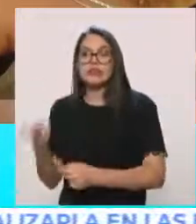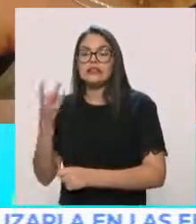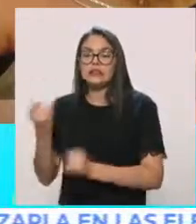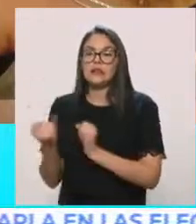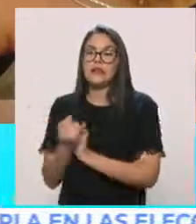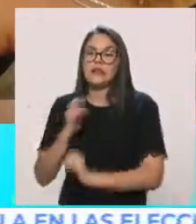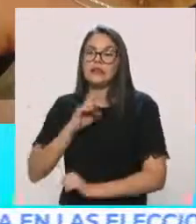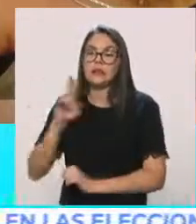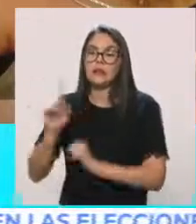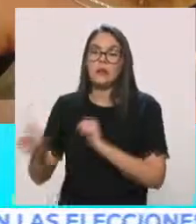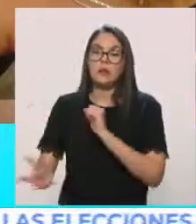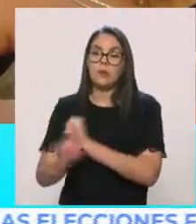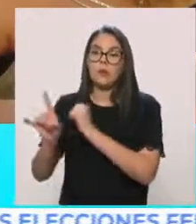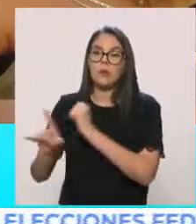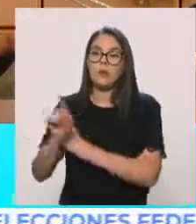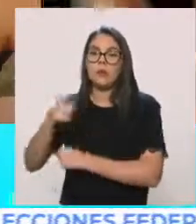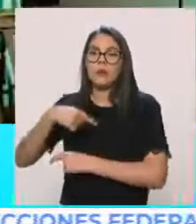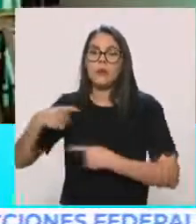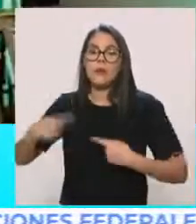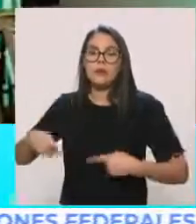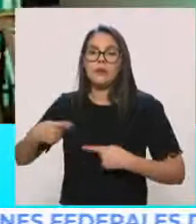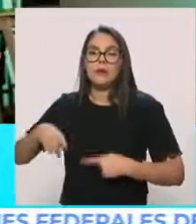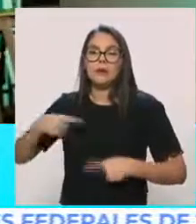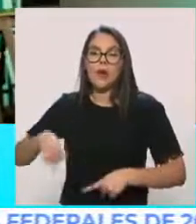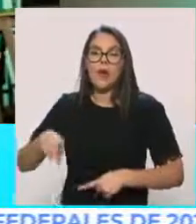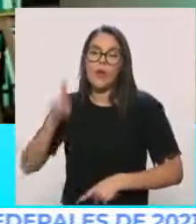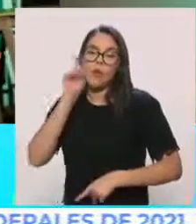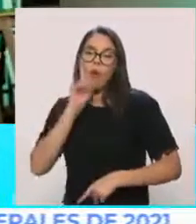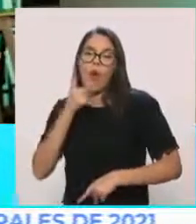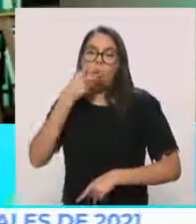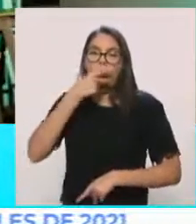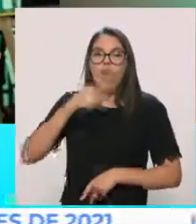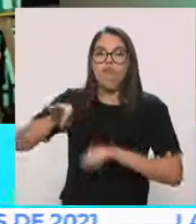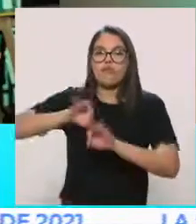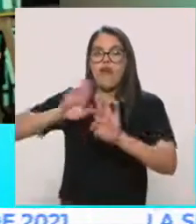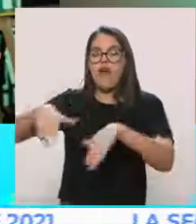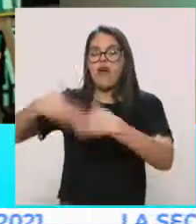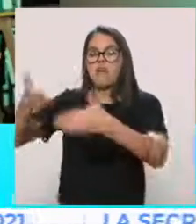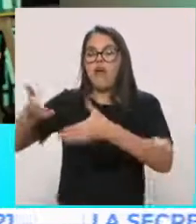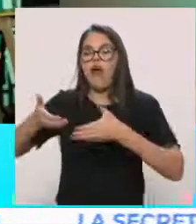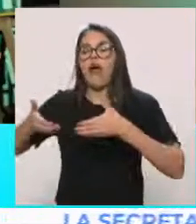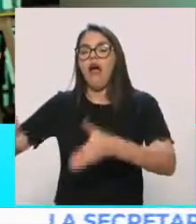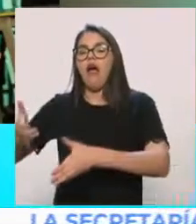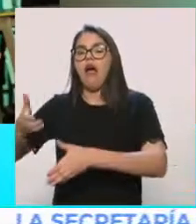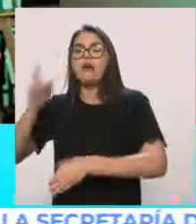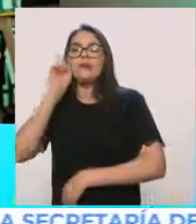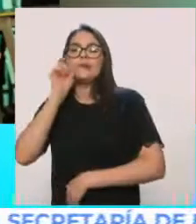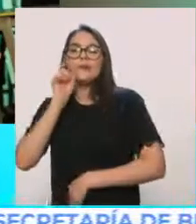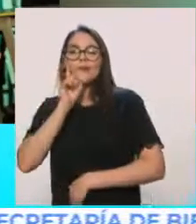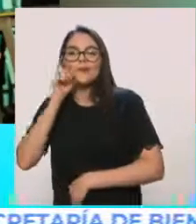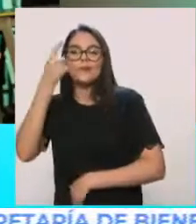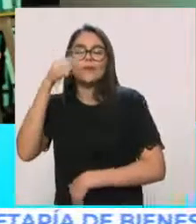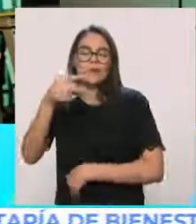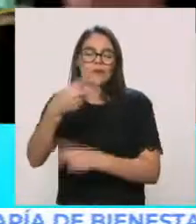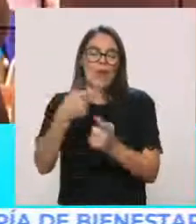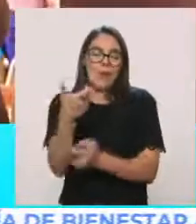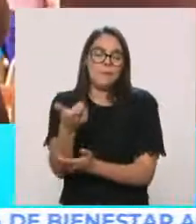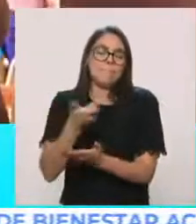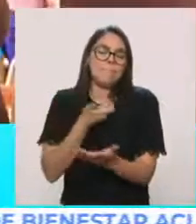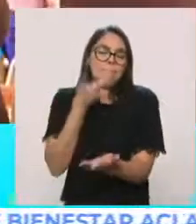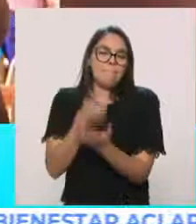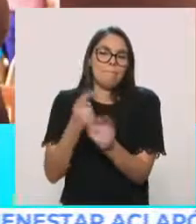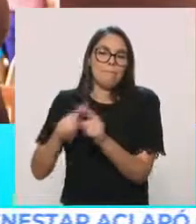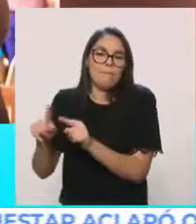en vulnerabilidad a las y los trabajadores sexuales que no pueden seguir saliendo a las calles a trabajar. Sí, efectivamente,